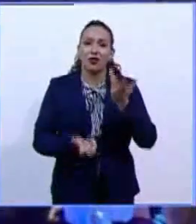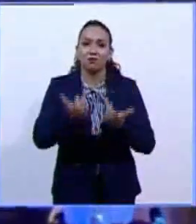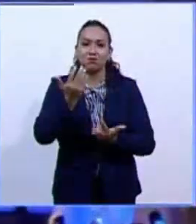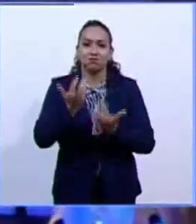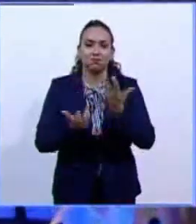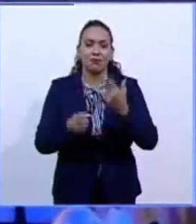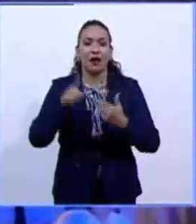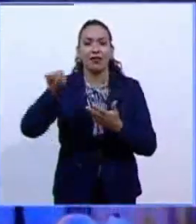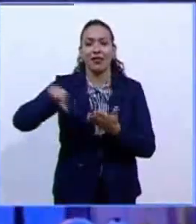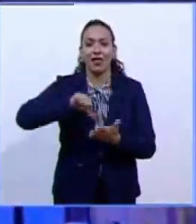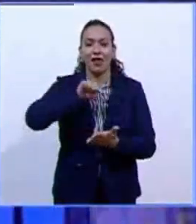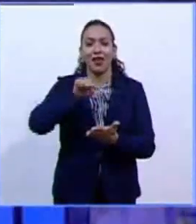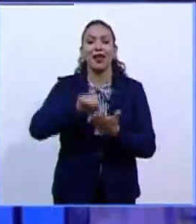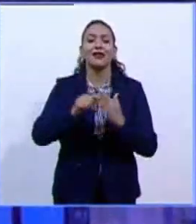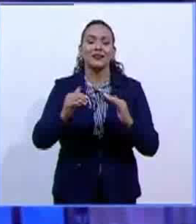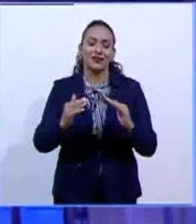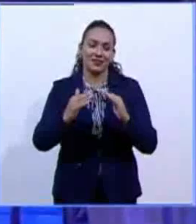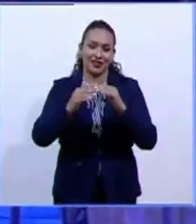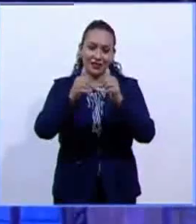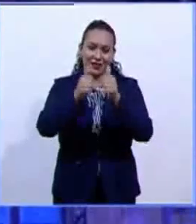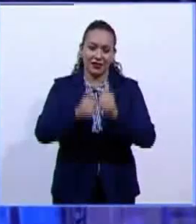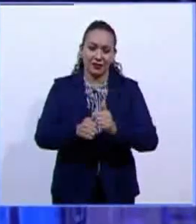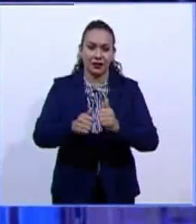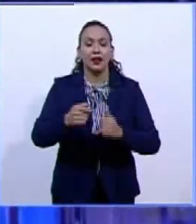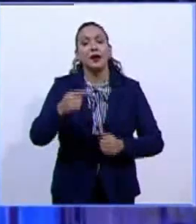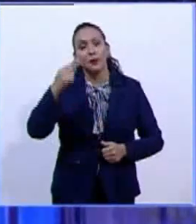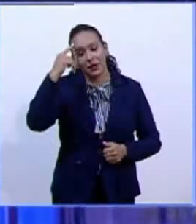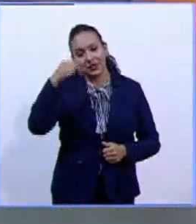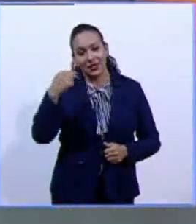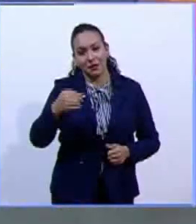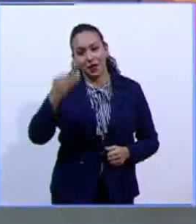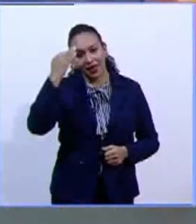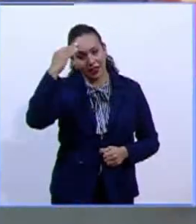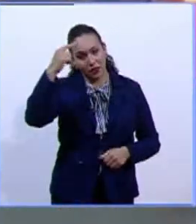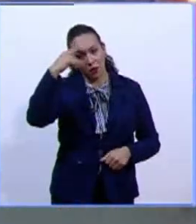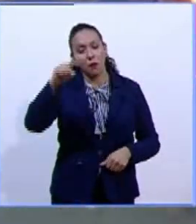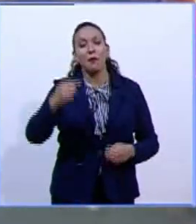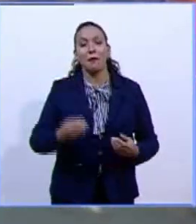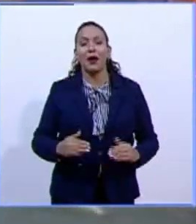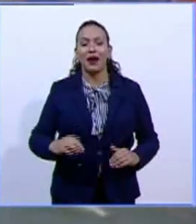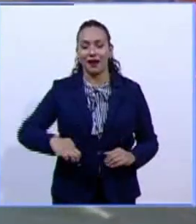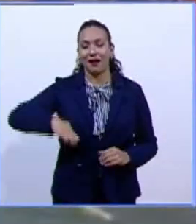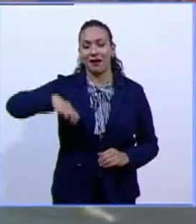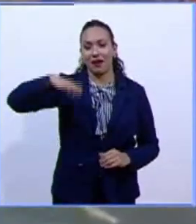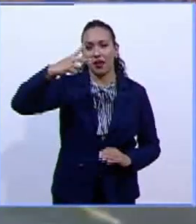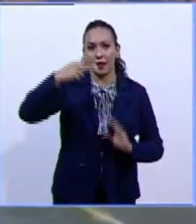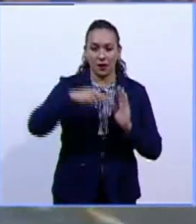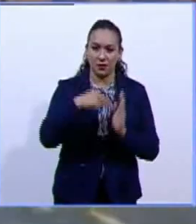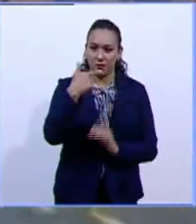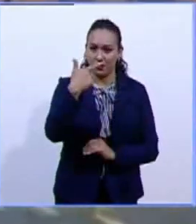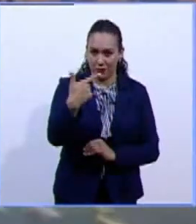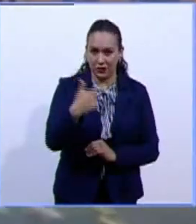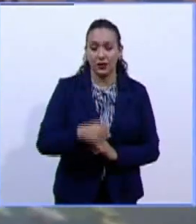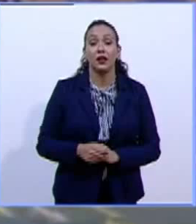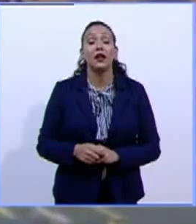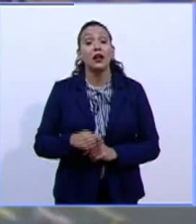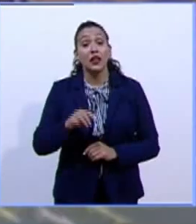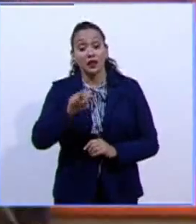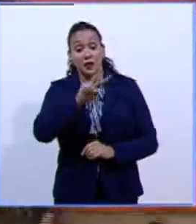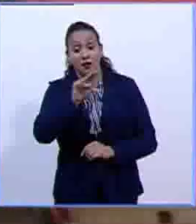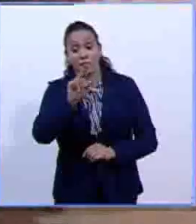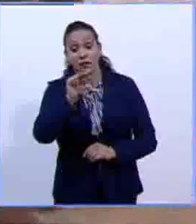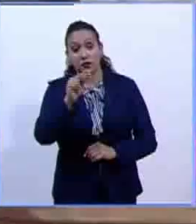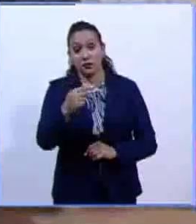de Internación Provisional Tiempo de Crecer de Puerto Montt en 2007 y de